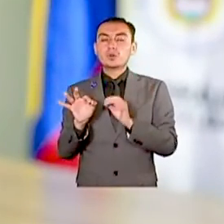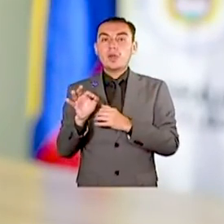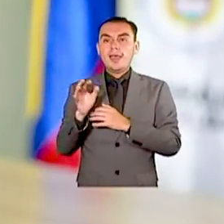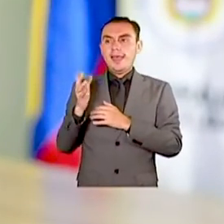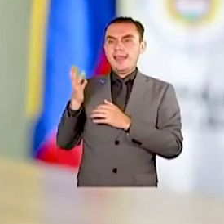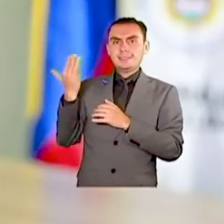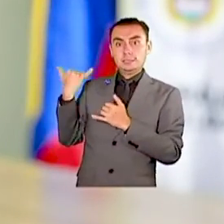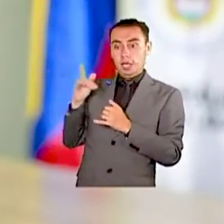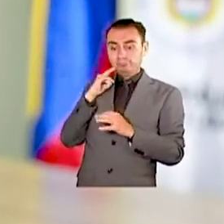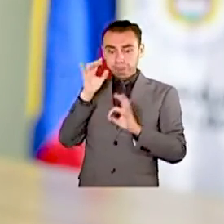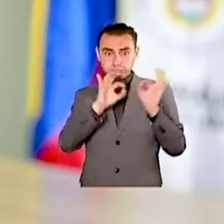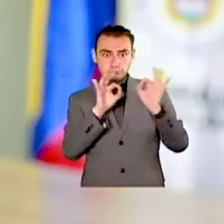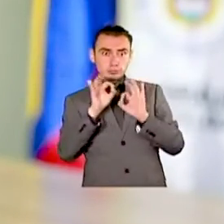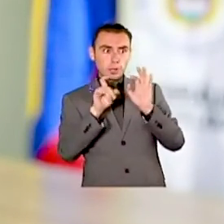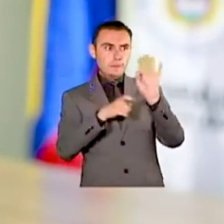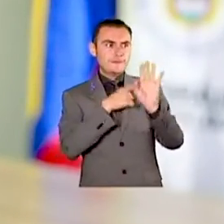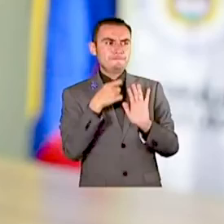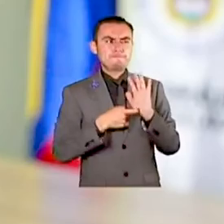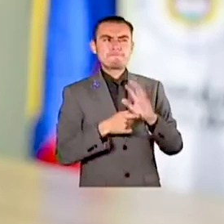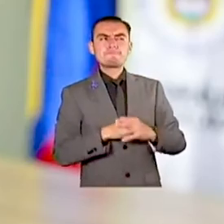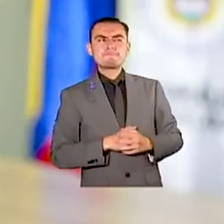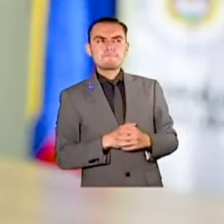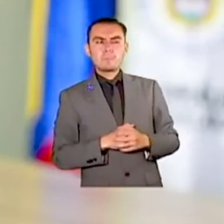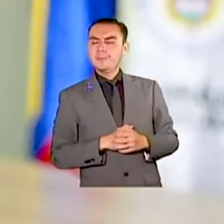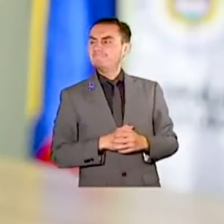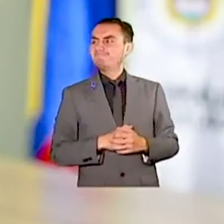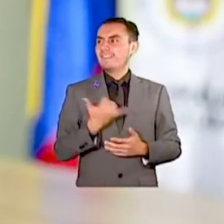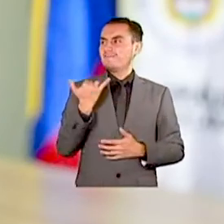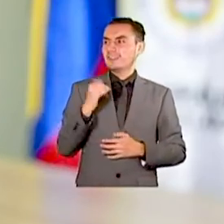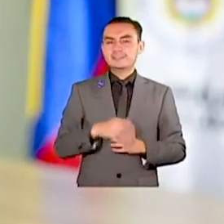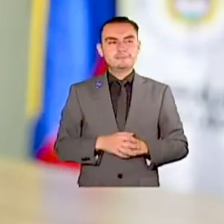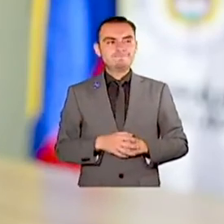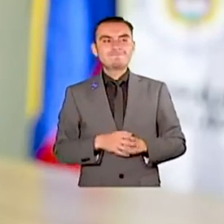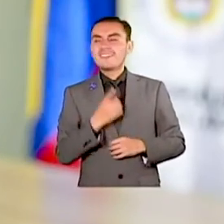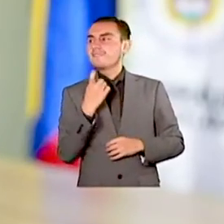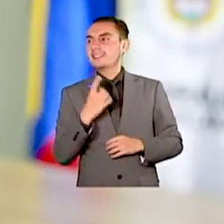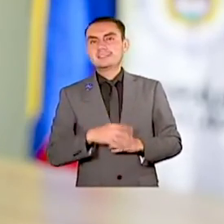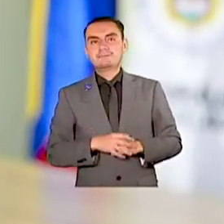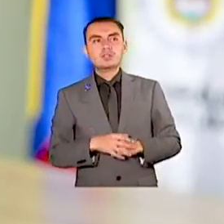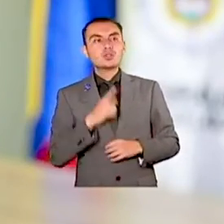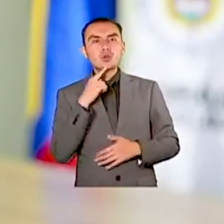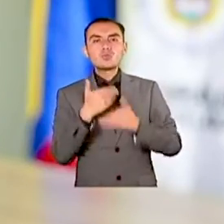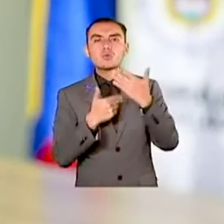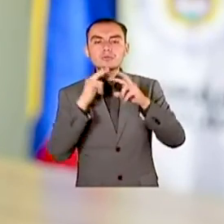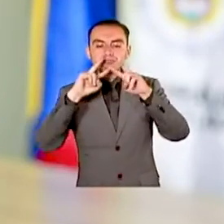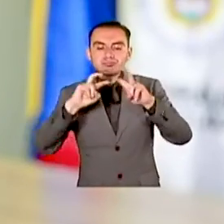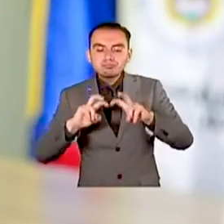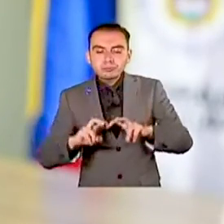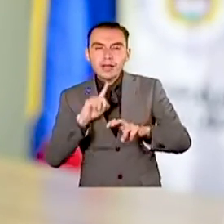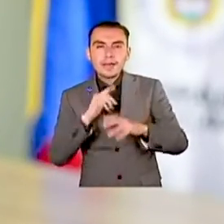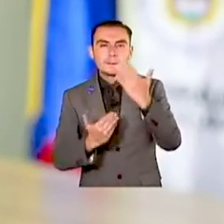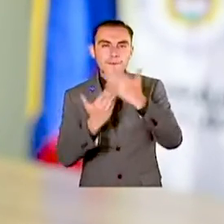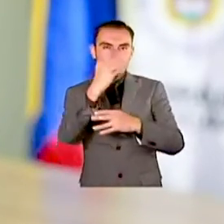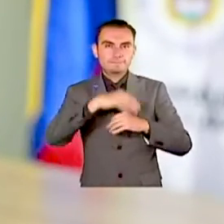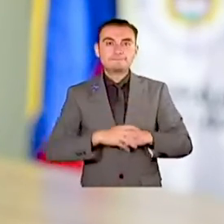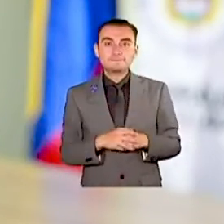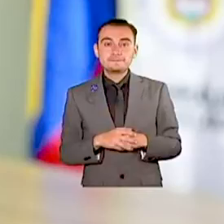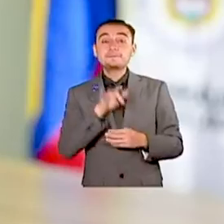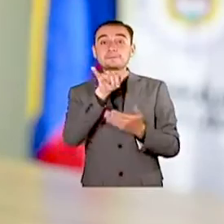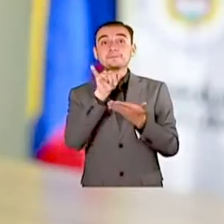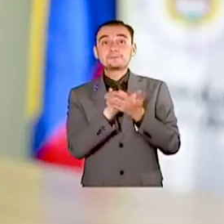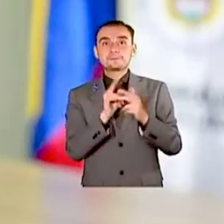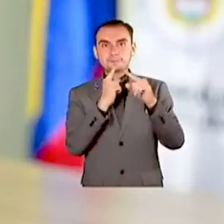La intervención no ha sido suficiente y entonces ha abierto las indagaciones y las investigaciones correspondientes. De esta manera,